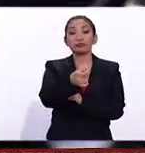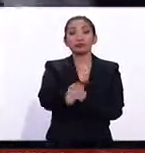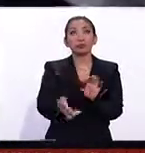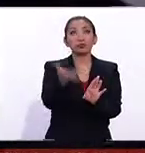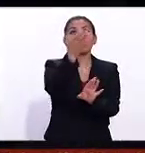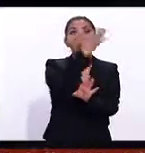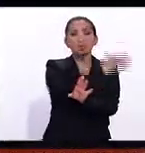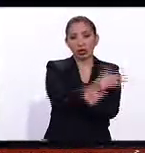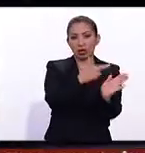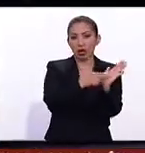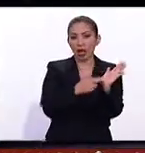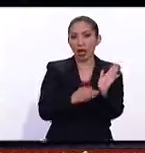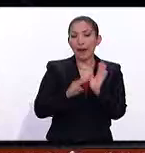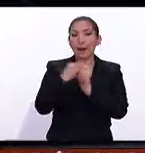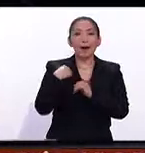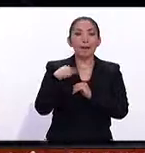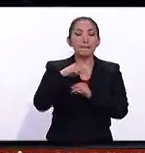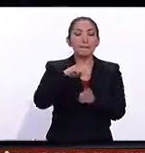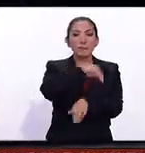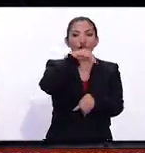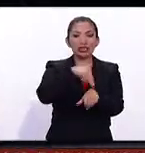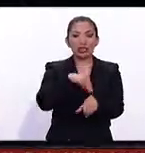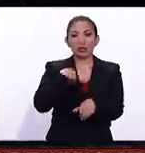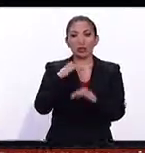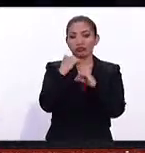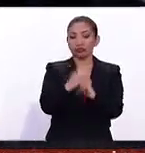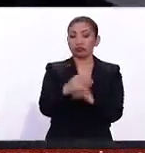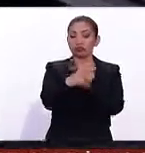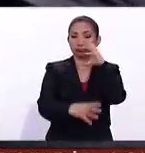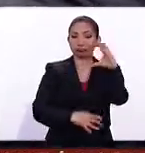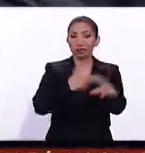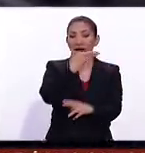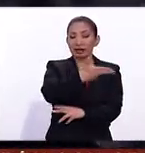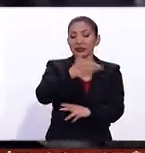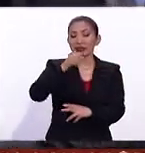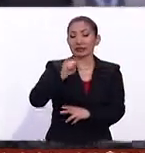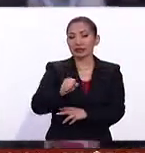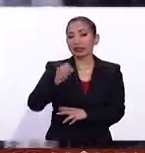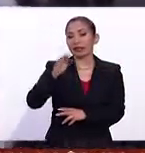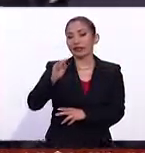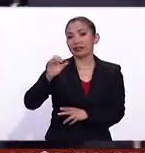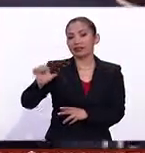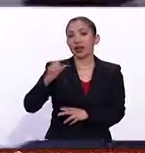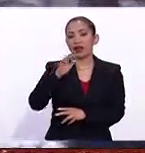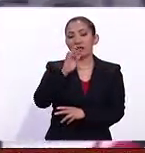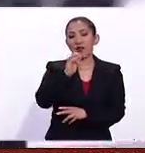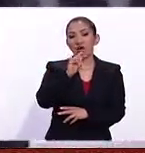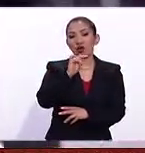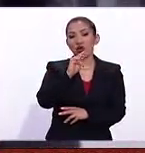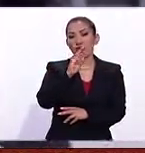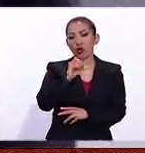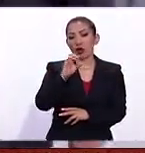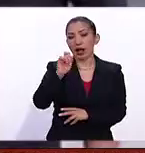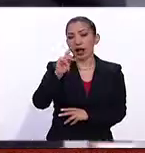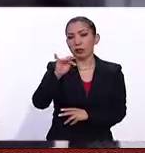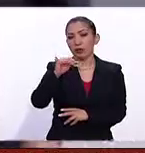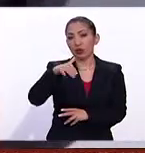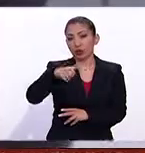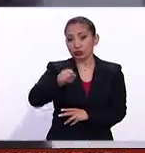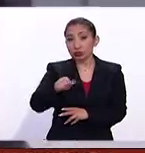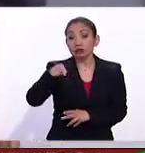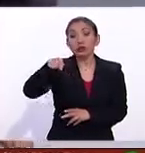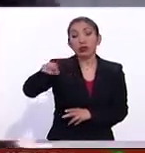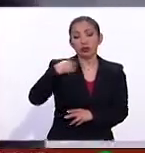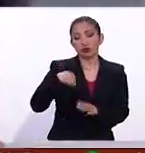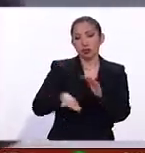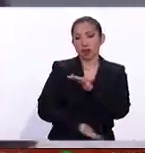después del protocolo de Montreal que limitó las emisiones de los HCFCs, los fluorocarbonos, estamos